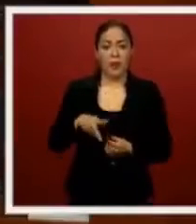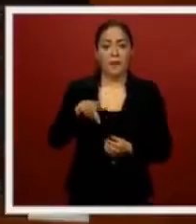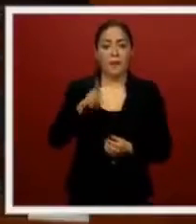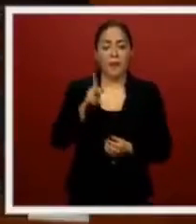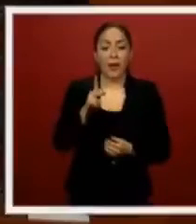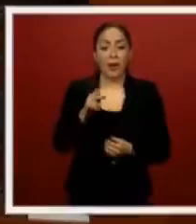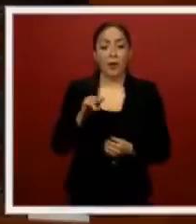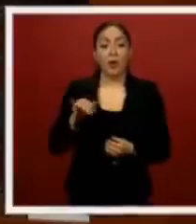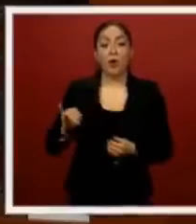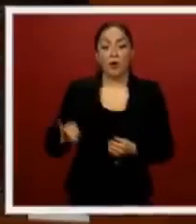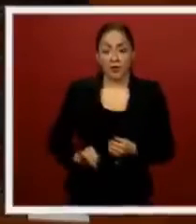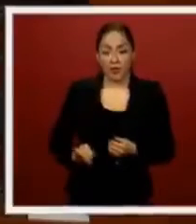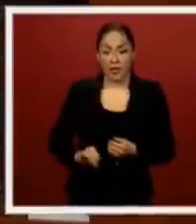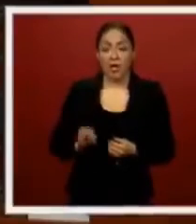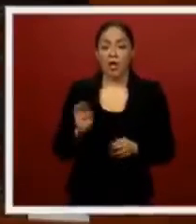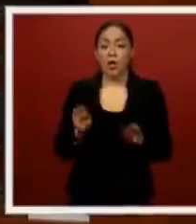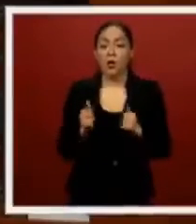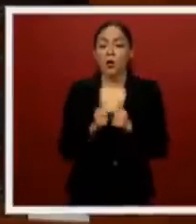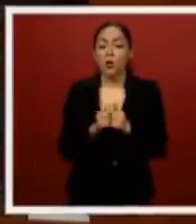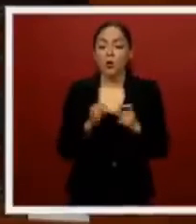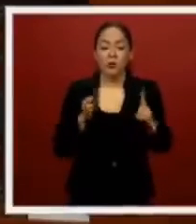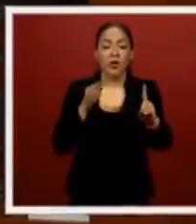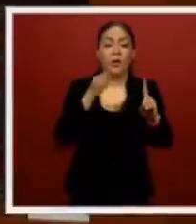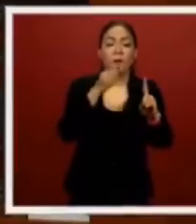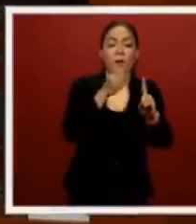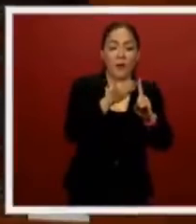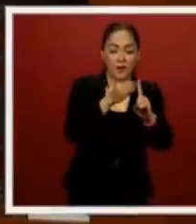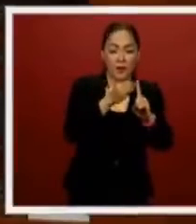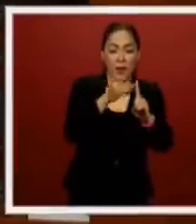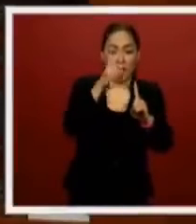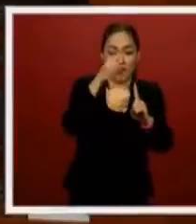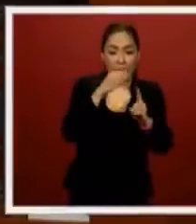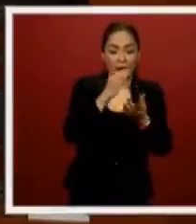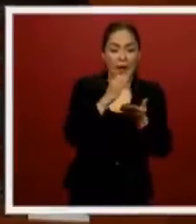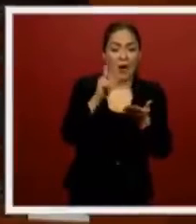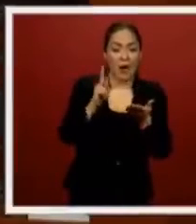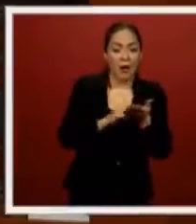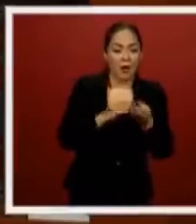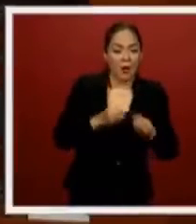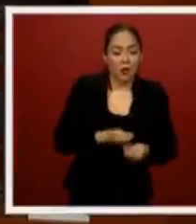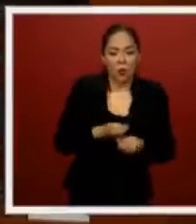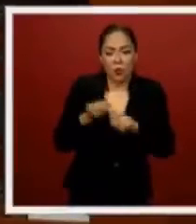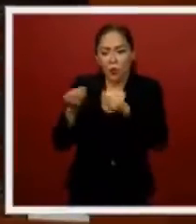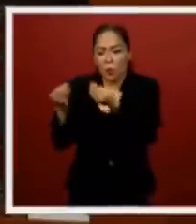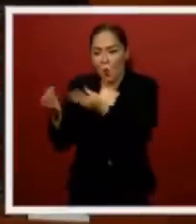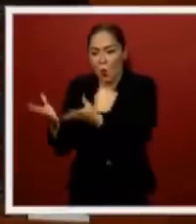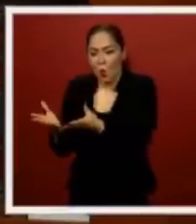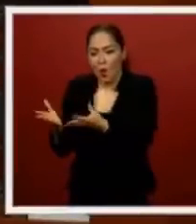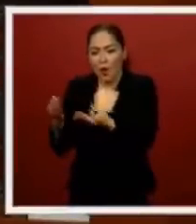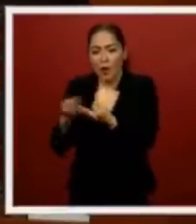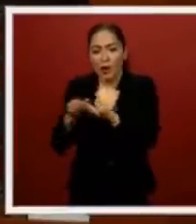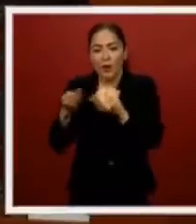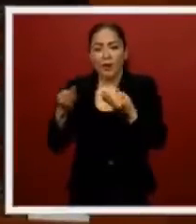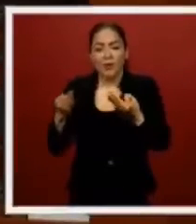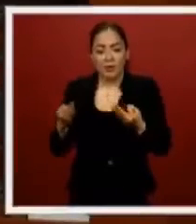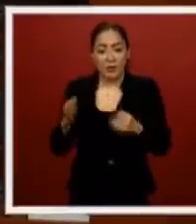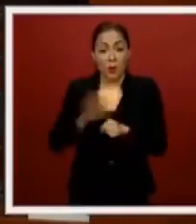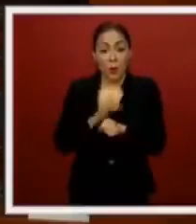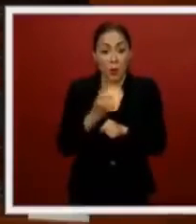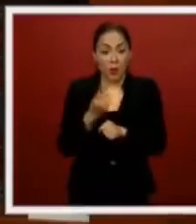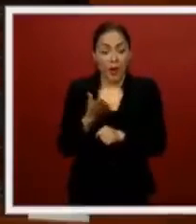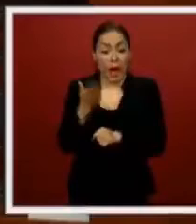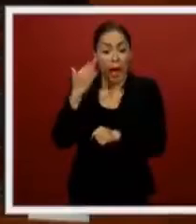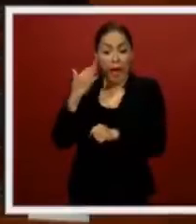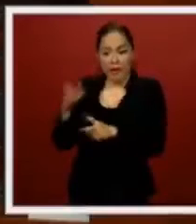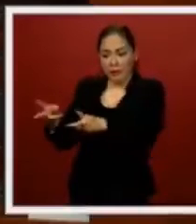el interés, el propósito de que se le regresara las tierras a las personas que se les había despojado